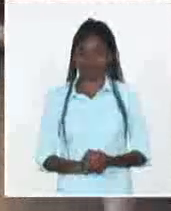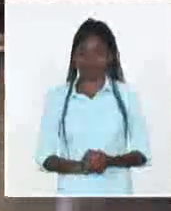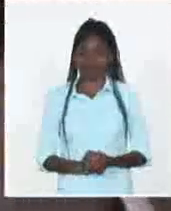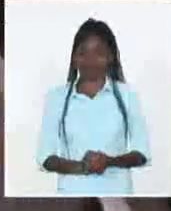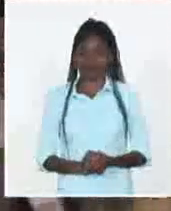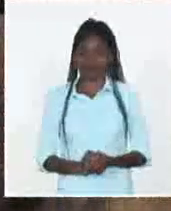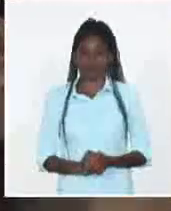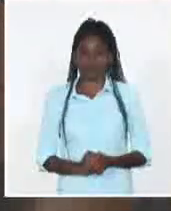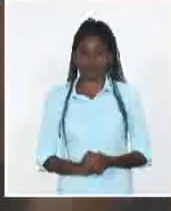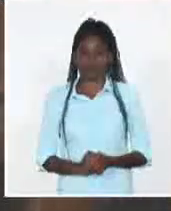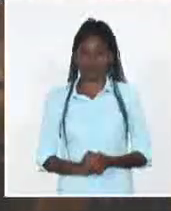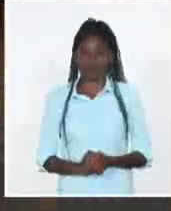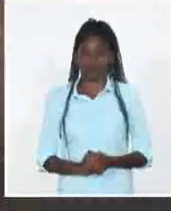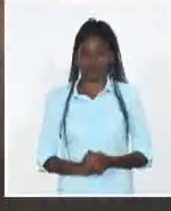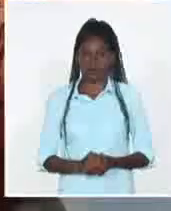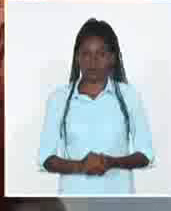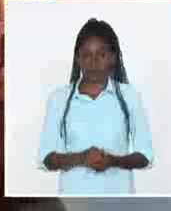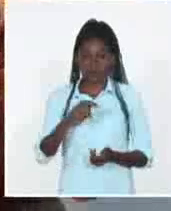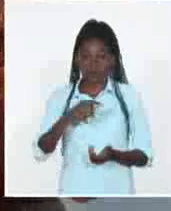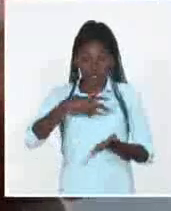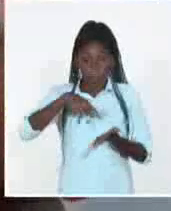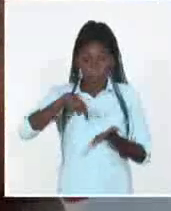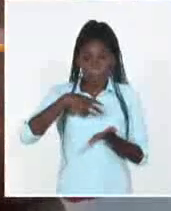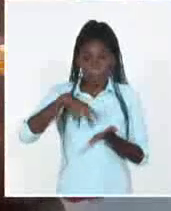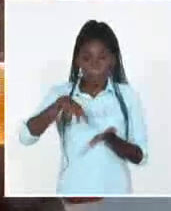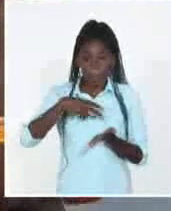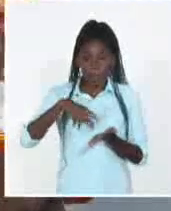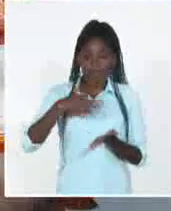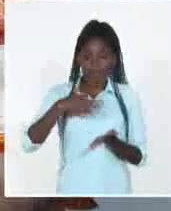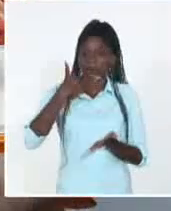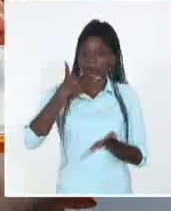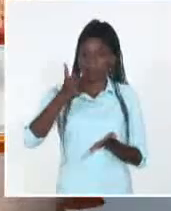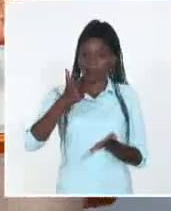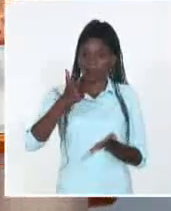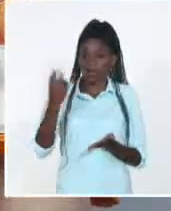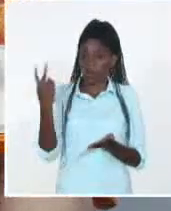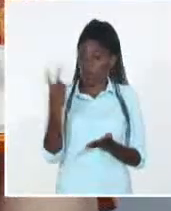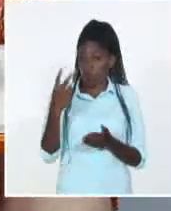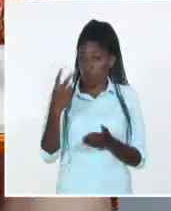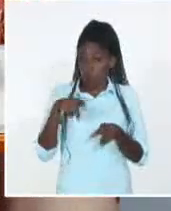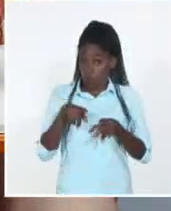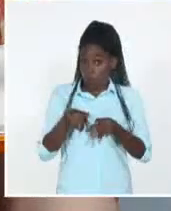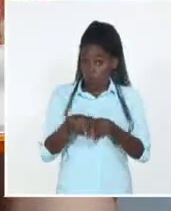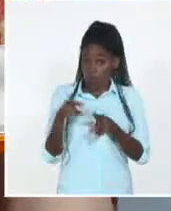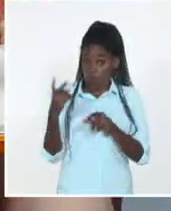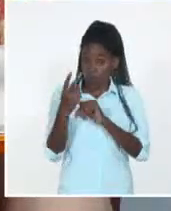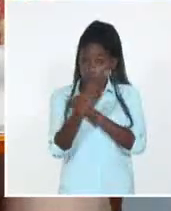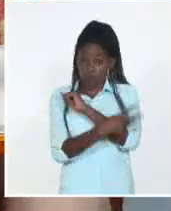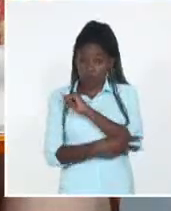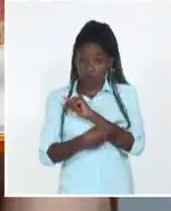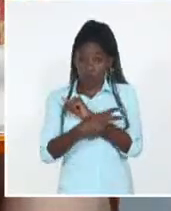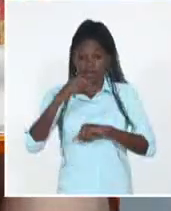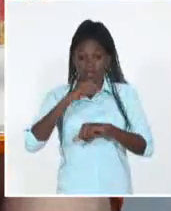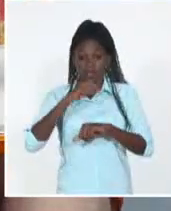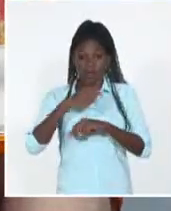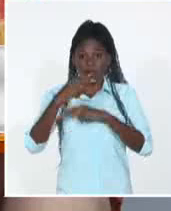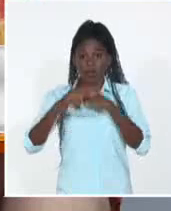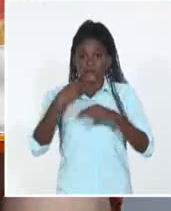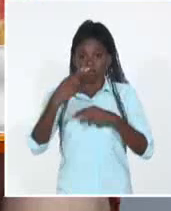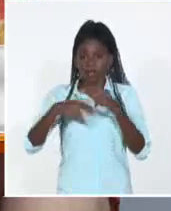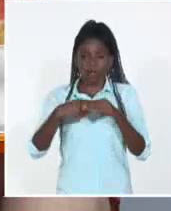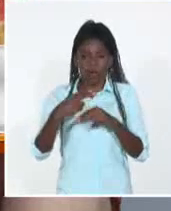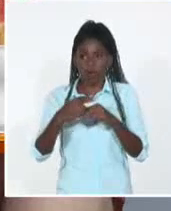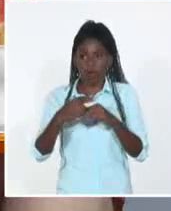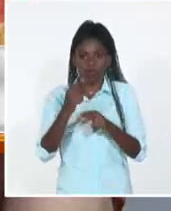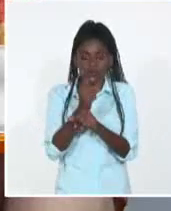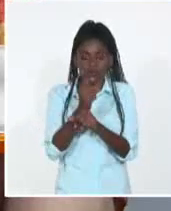Es un ballet muy virtuoso y además eran más convenientes estos dos ballets para en orden del tiempo que teníamos de montaje. Entonces